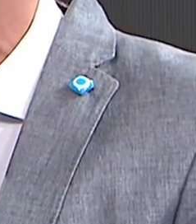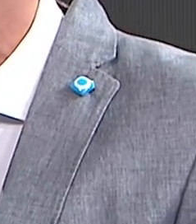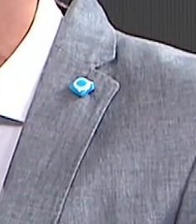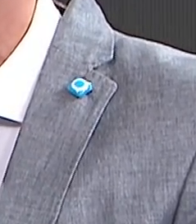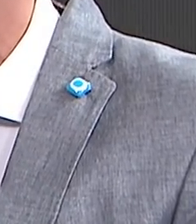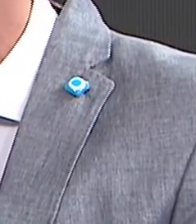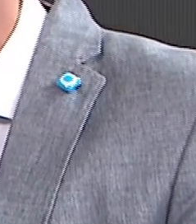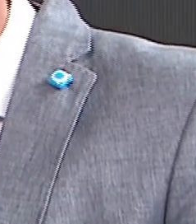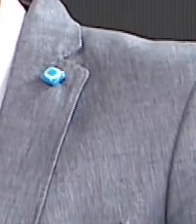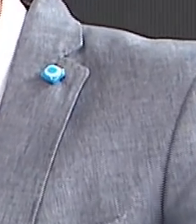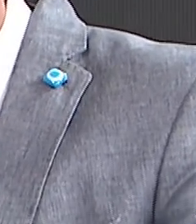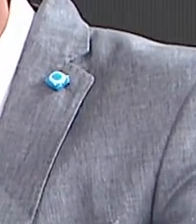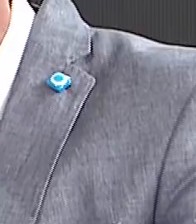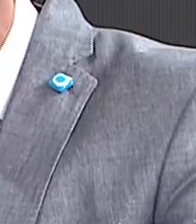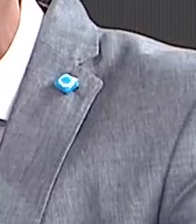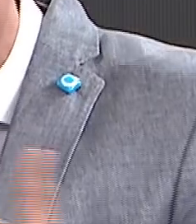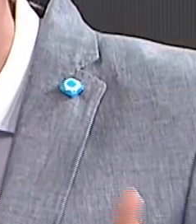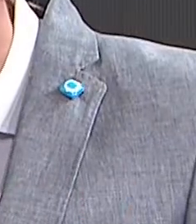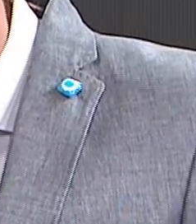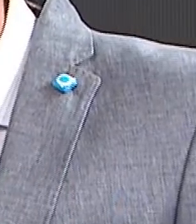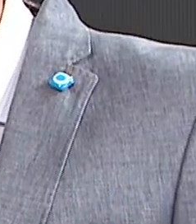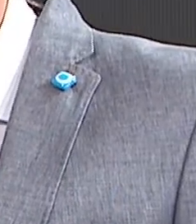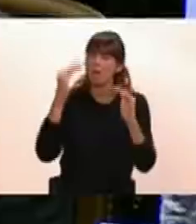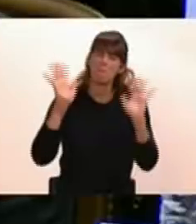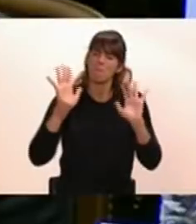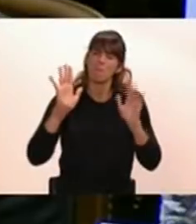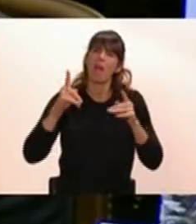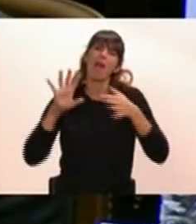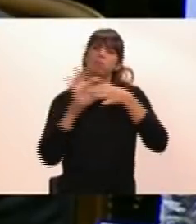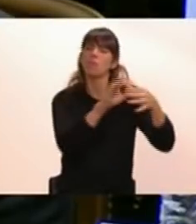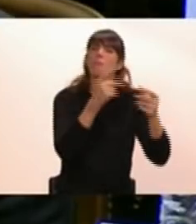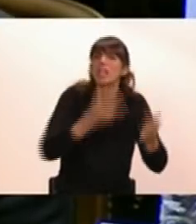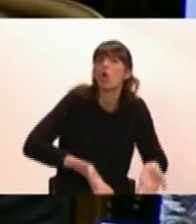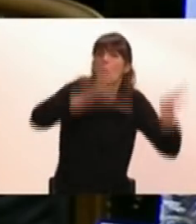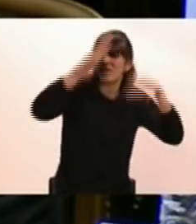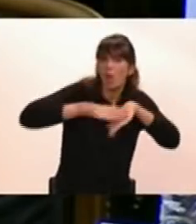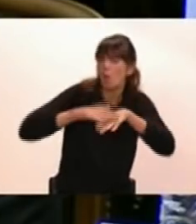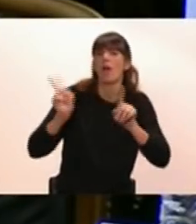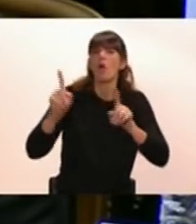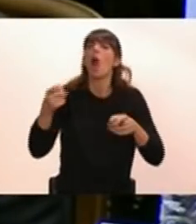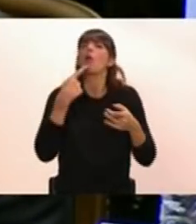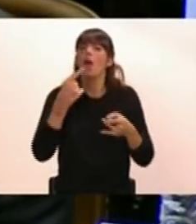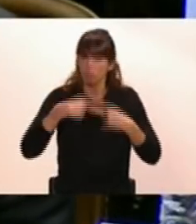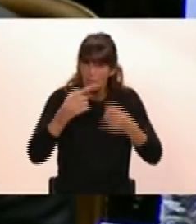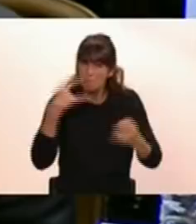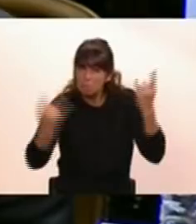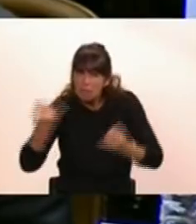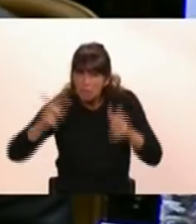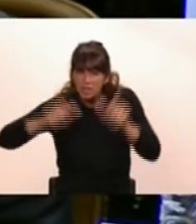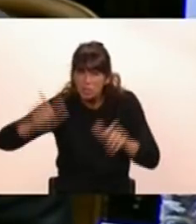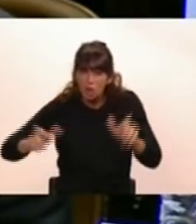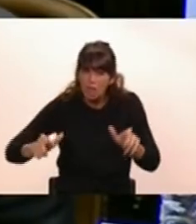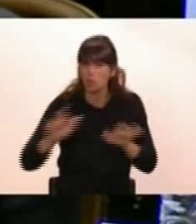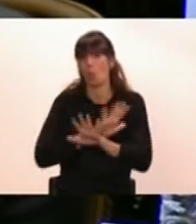bienes personales, que mucha gente quedó exceptuada y no los pagó. Es un tema, ¿no? Porque si vos tenés la caja corta